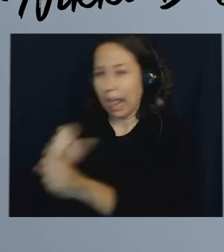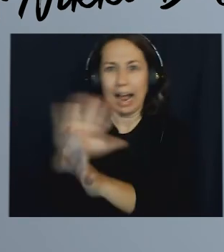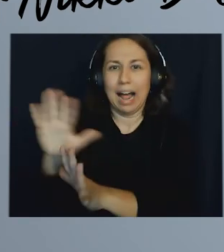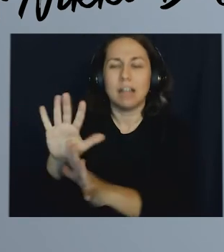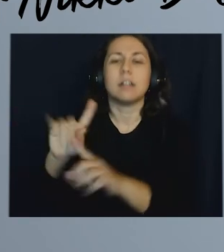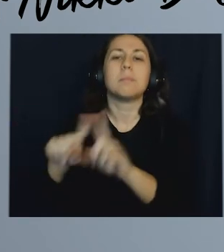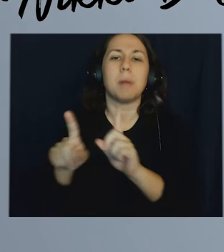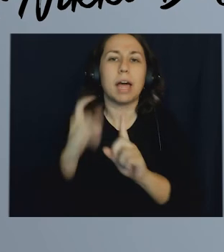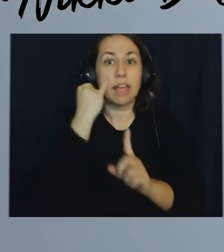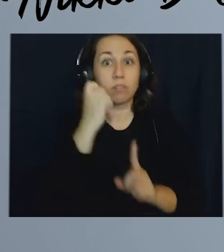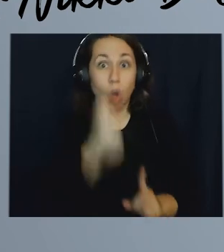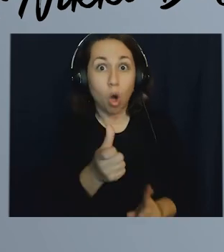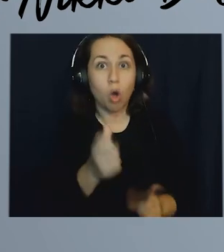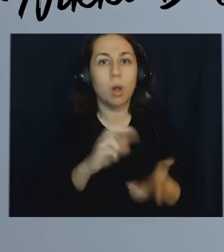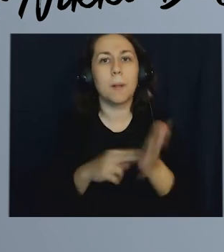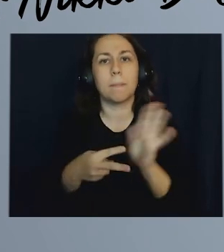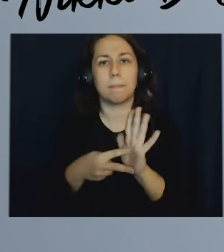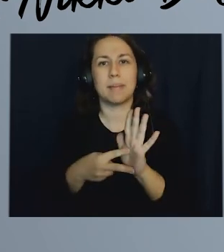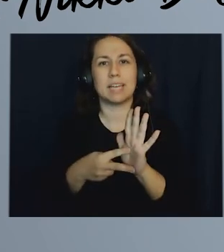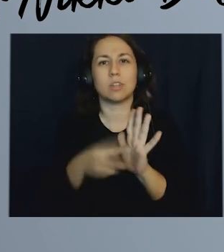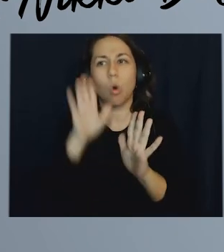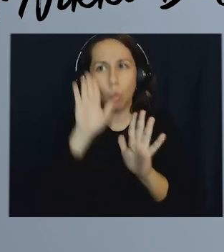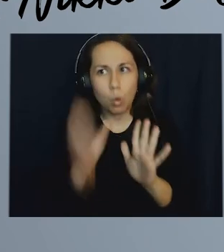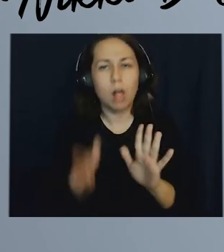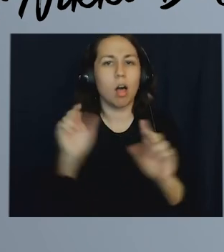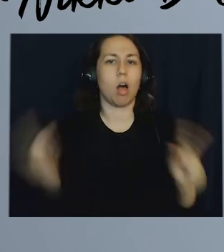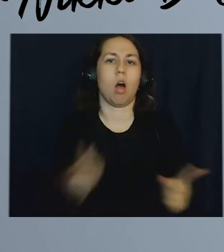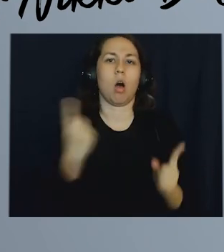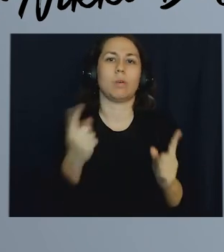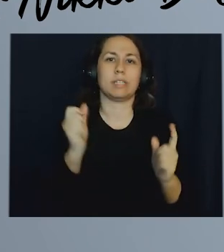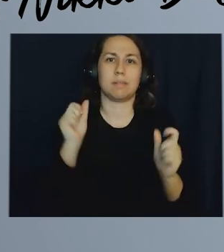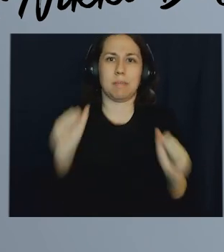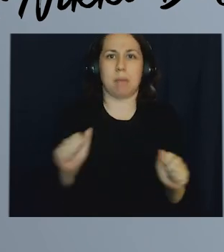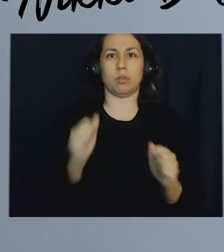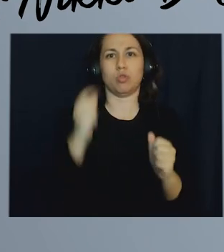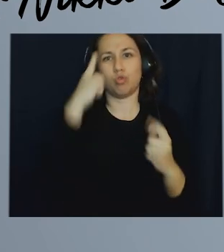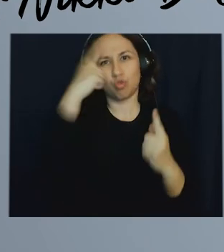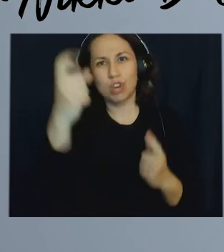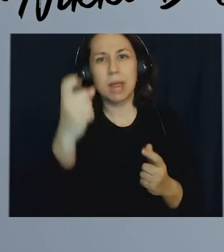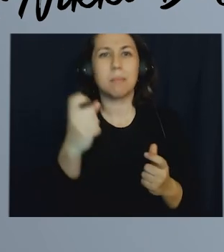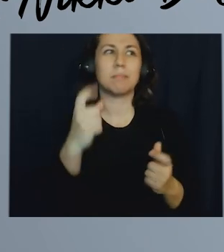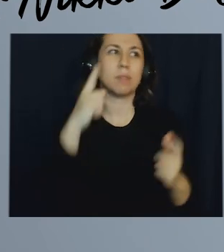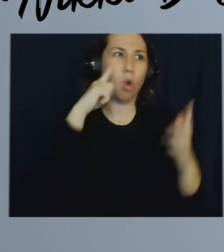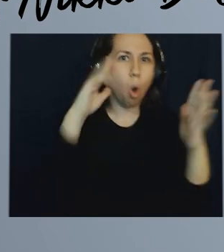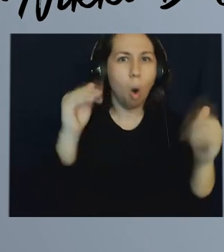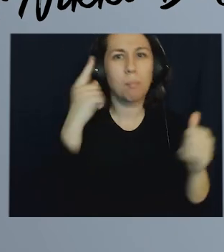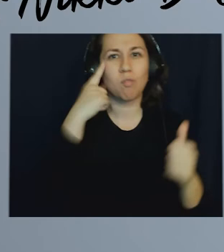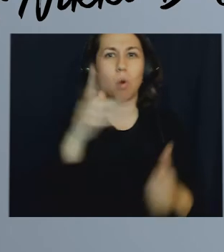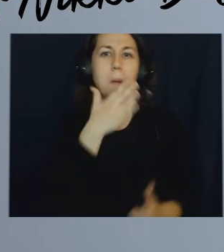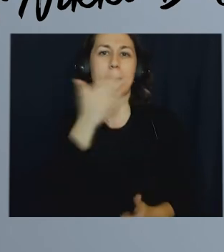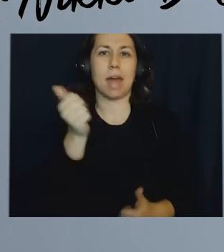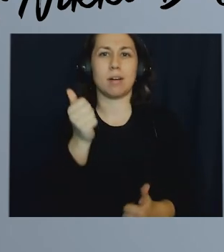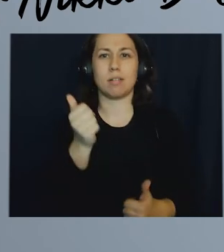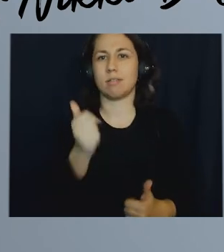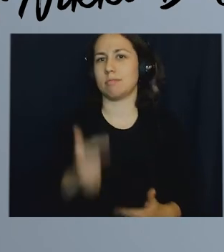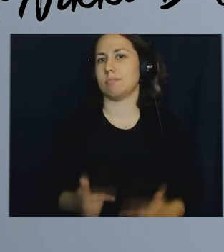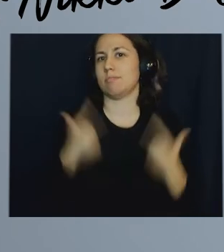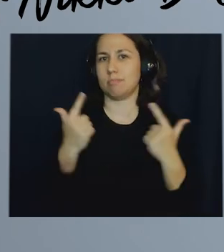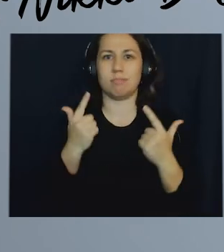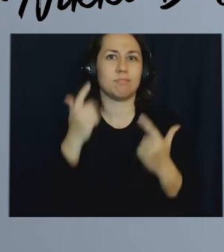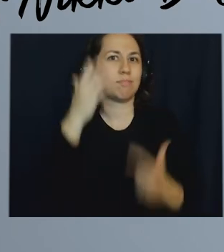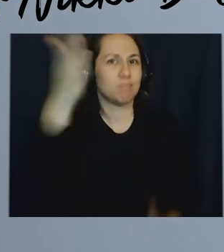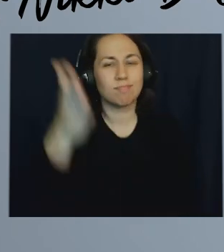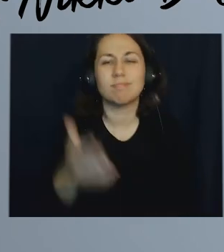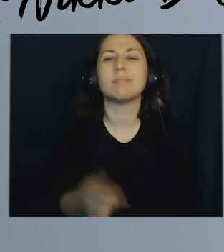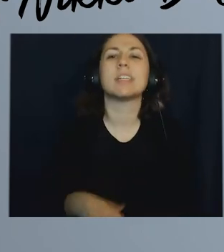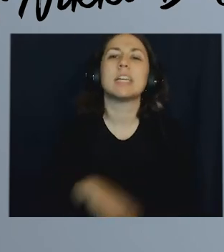hard, but if we don't, then we will always be able to dream and we will always be able to hope for a